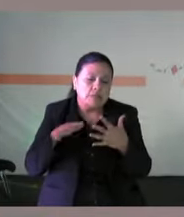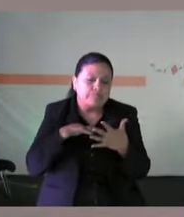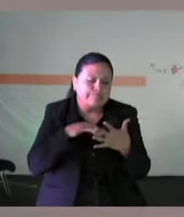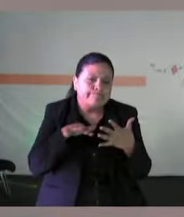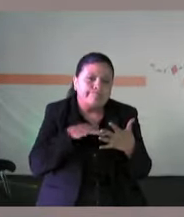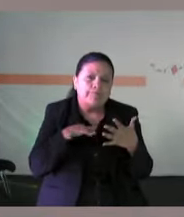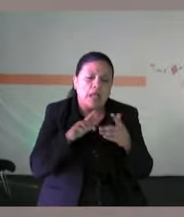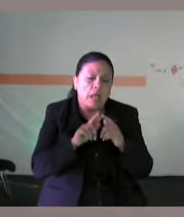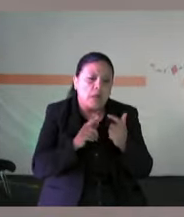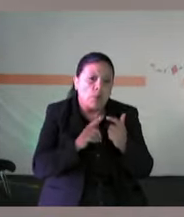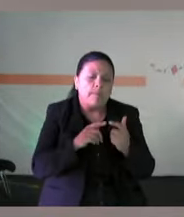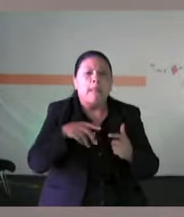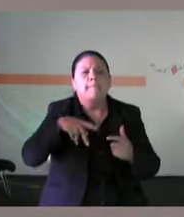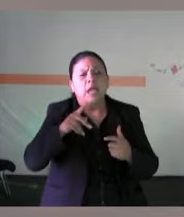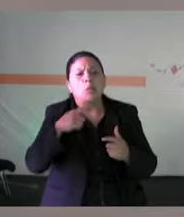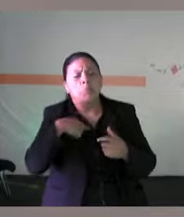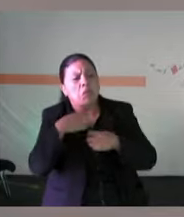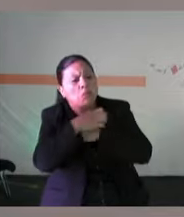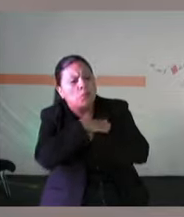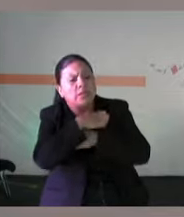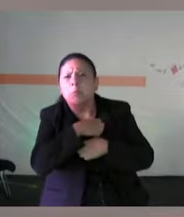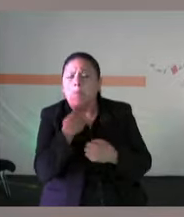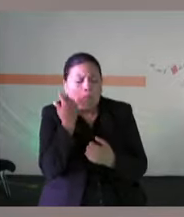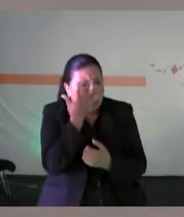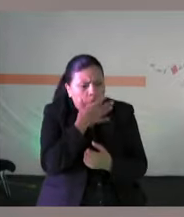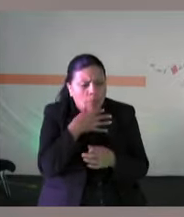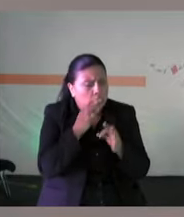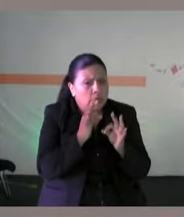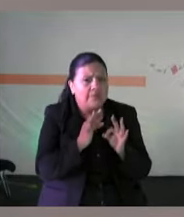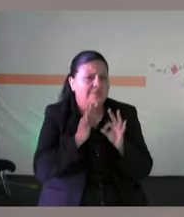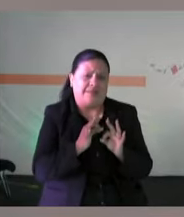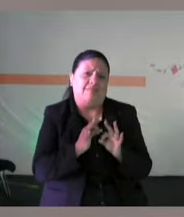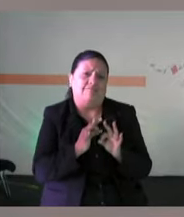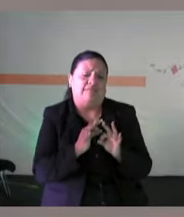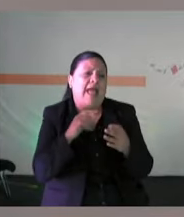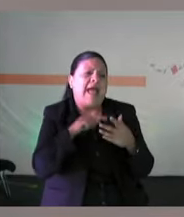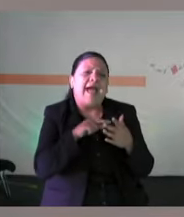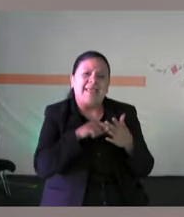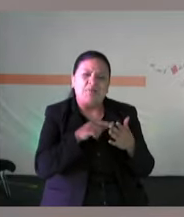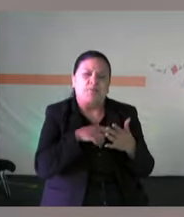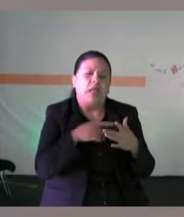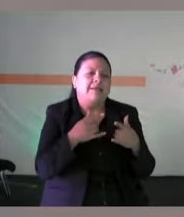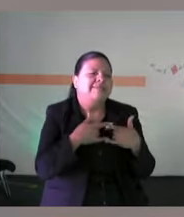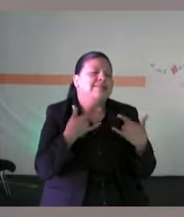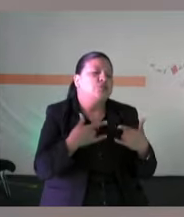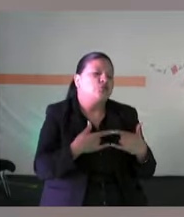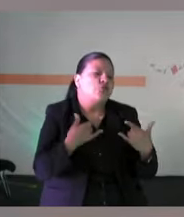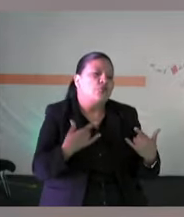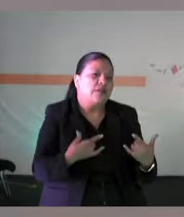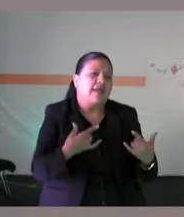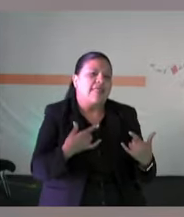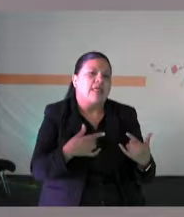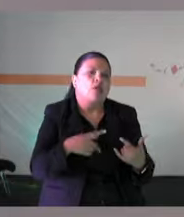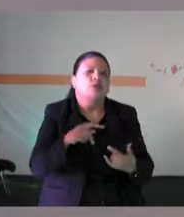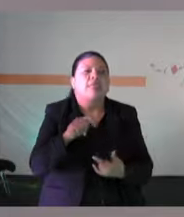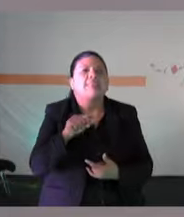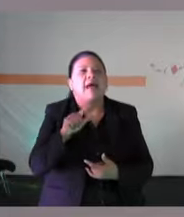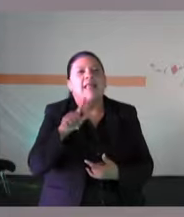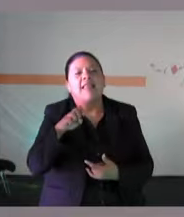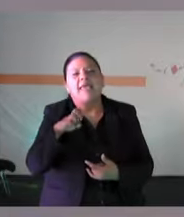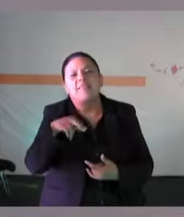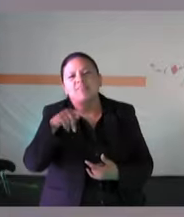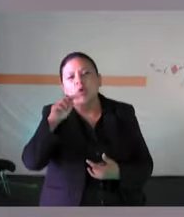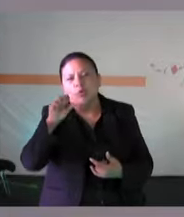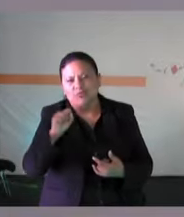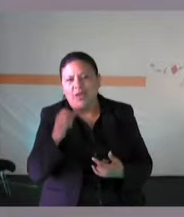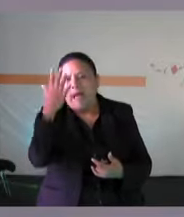Pero mi educación religiosa sí fue bien bonita, y entonces había una parábola que era la parábola de los talentos, que